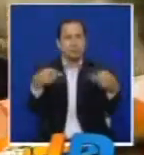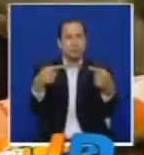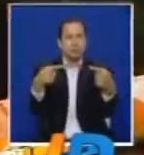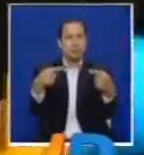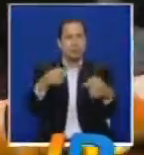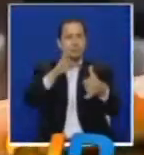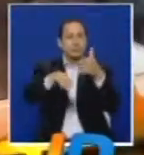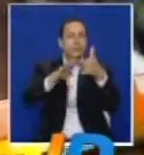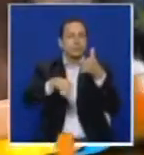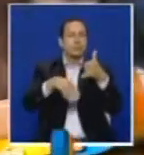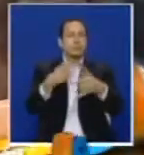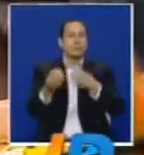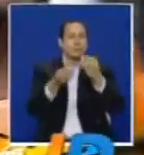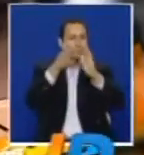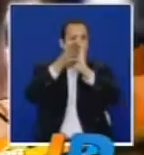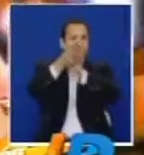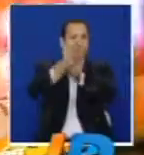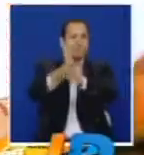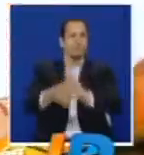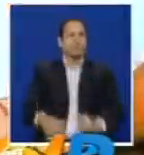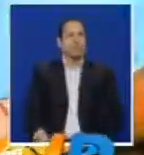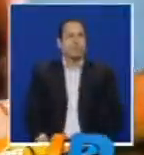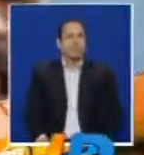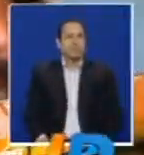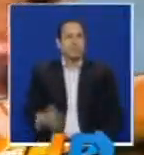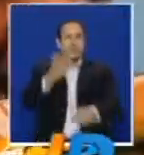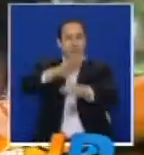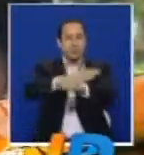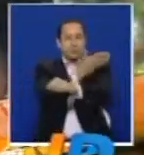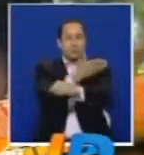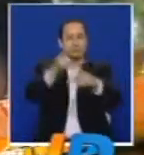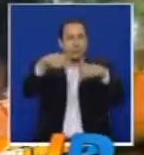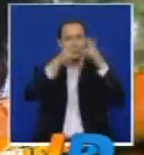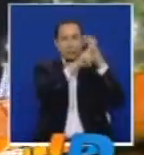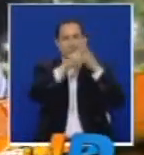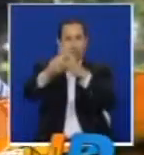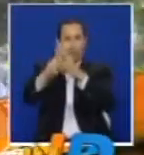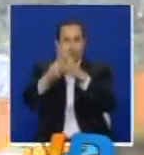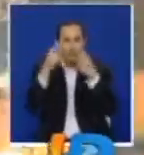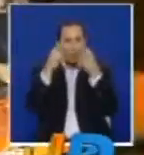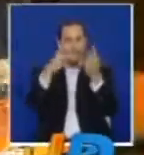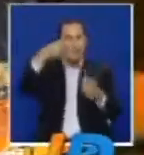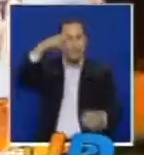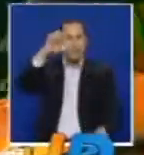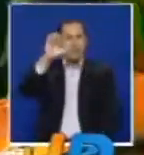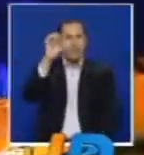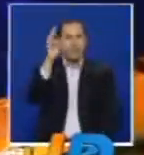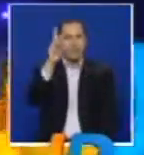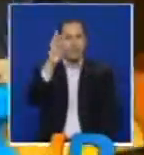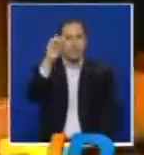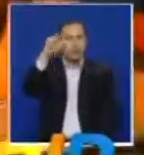una luna nueva me hace recordar. Músico que será homenajeado en el Festival Petronio Álvarez.